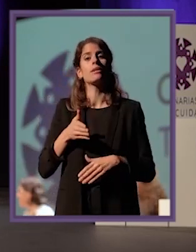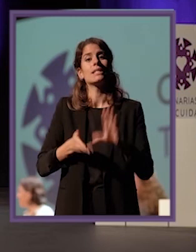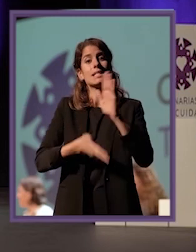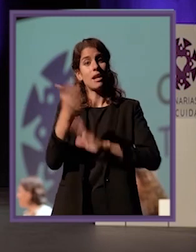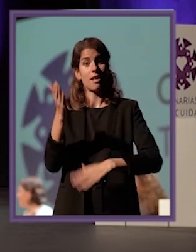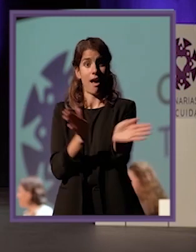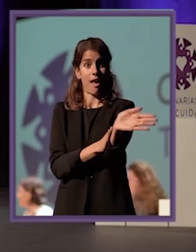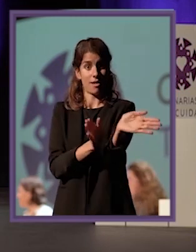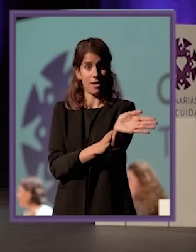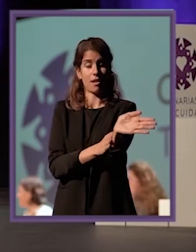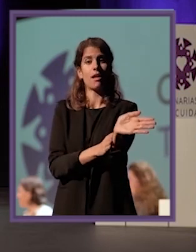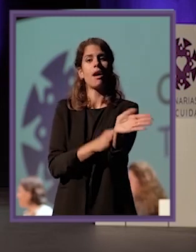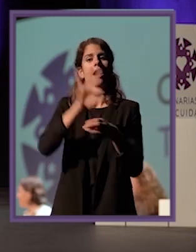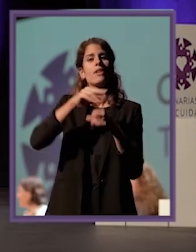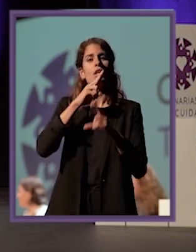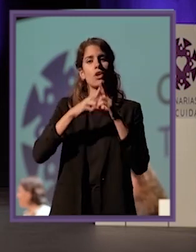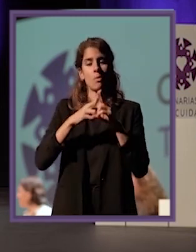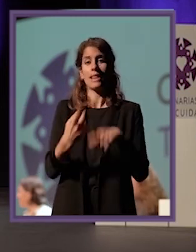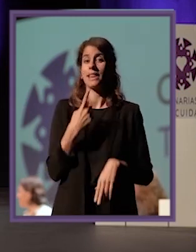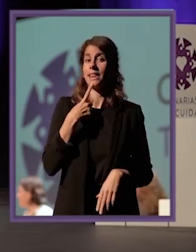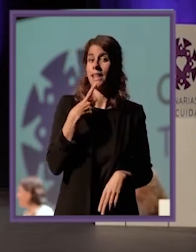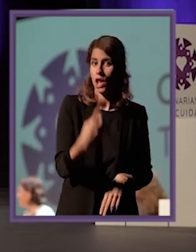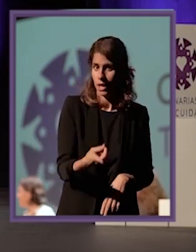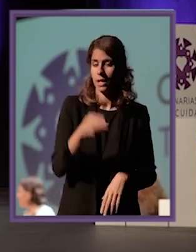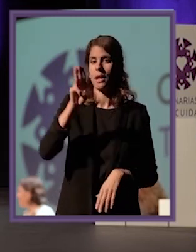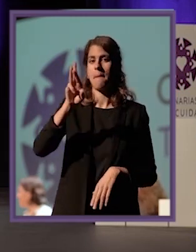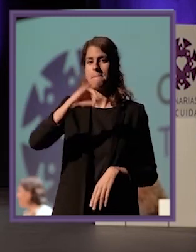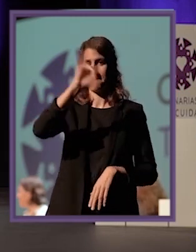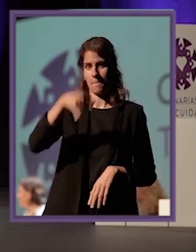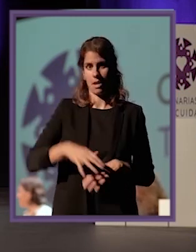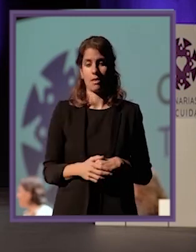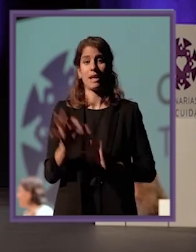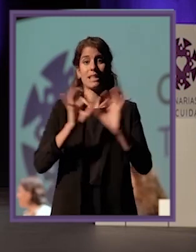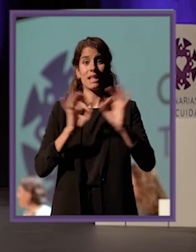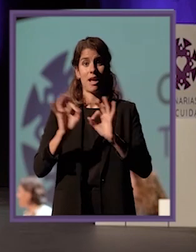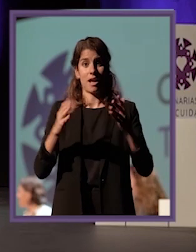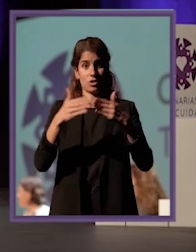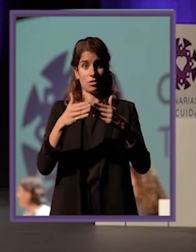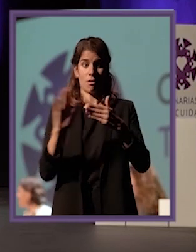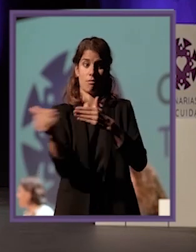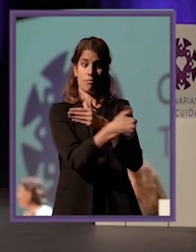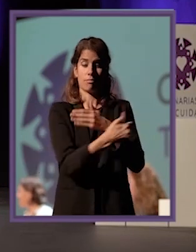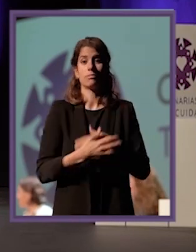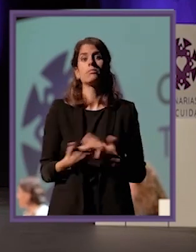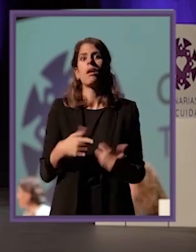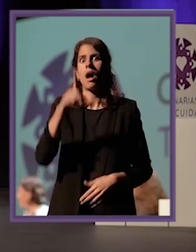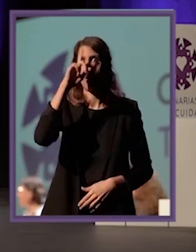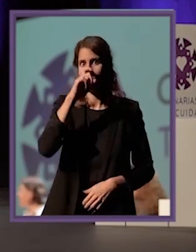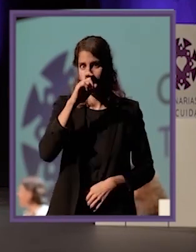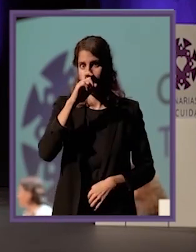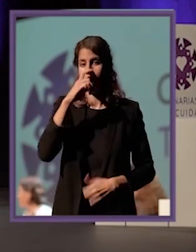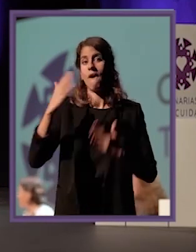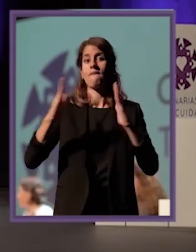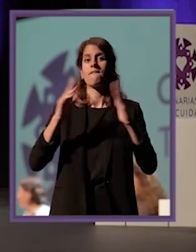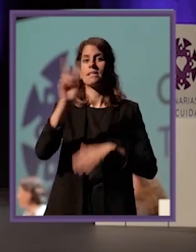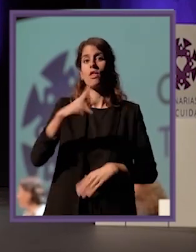en Te lo dije Pérez, que está aquí a la vuelta de la esquina del teatro. Recuerden que tienen que llevar, es lo que toca, estamos en la fase 2,